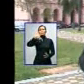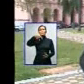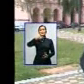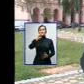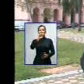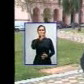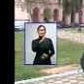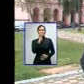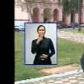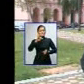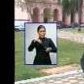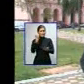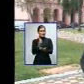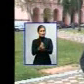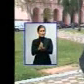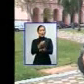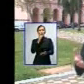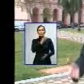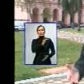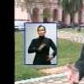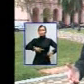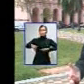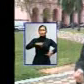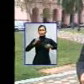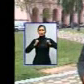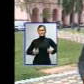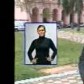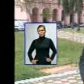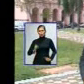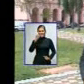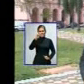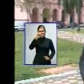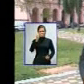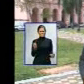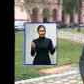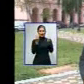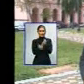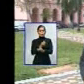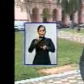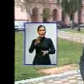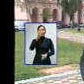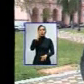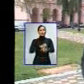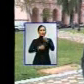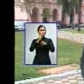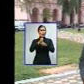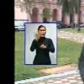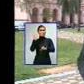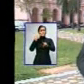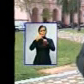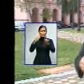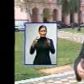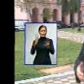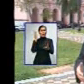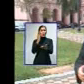que precisamente se desempeñaba como gerente de salud del Instituto de Previsión Social ya hace cuatro años y medio, que